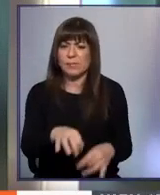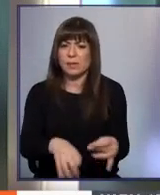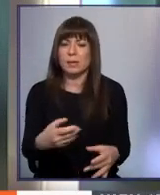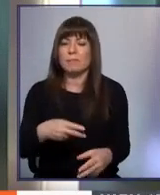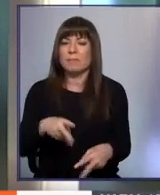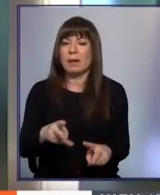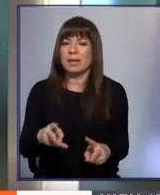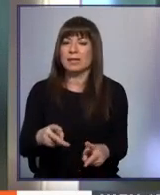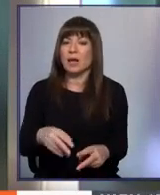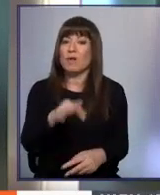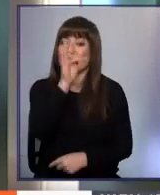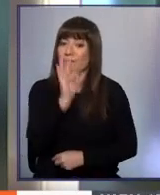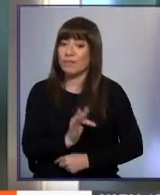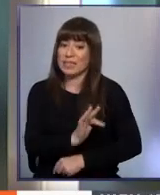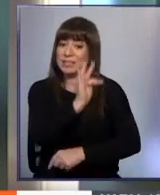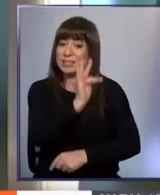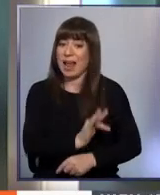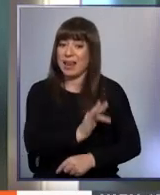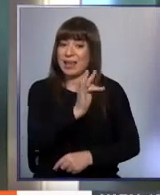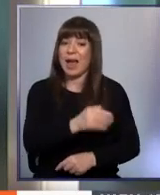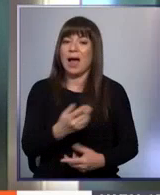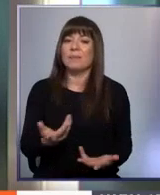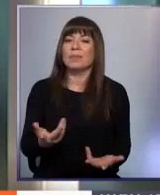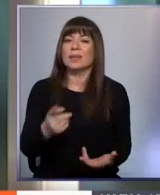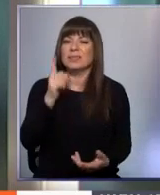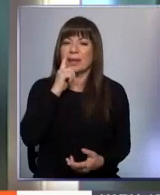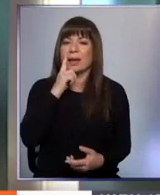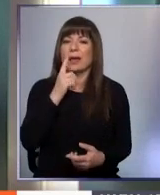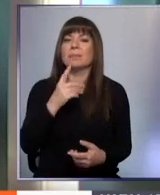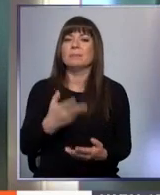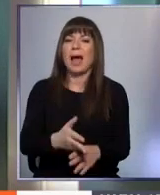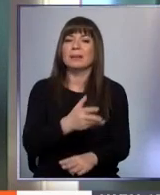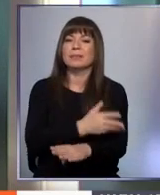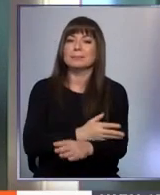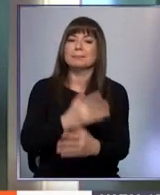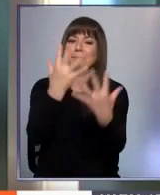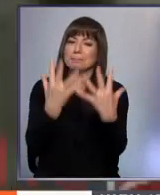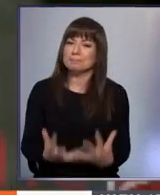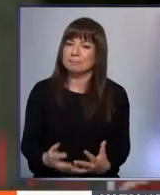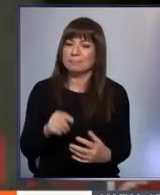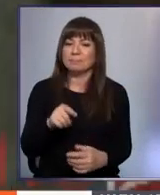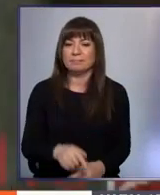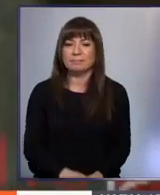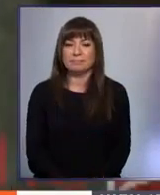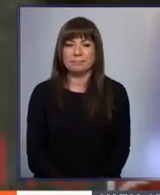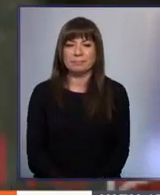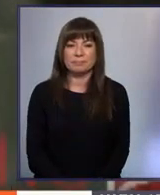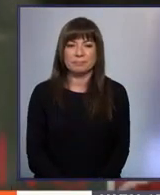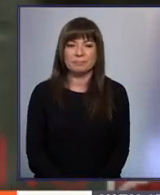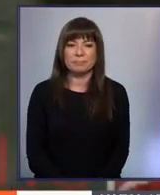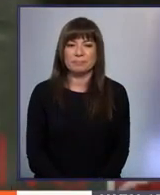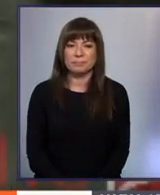permitieron a la Fiscalía obtener su prisión preventiva. La nota es de Pablo Álamos.